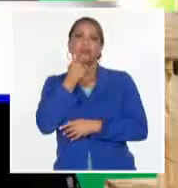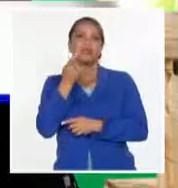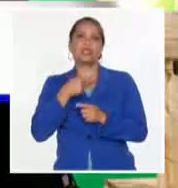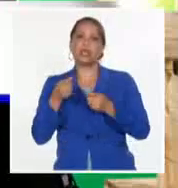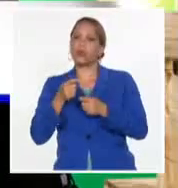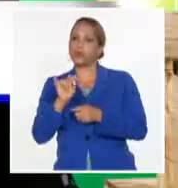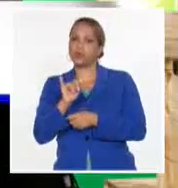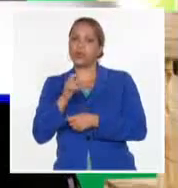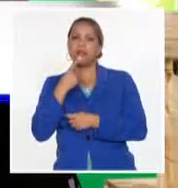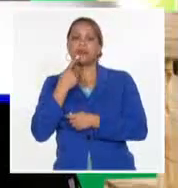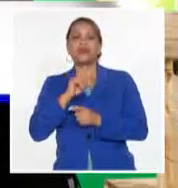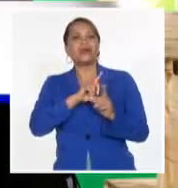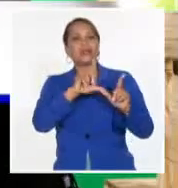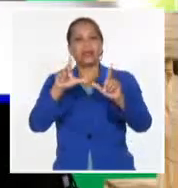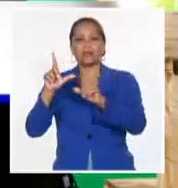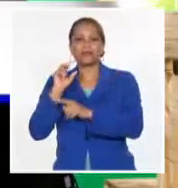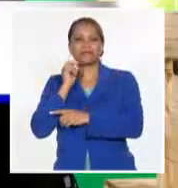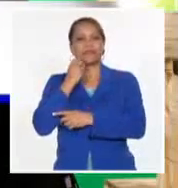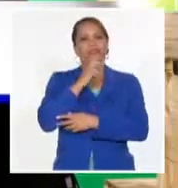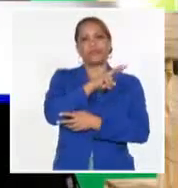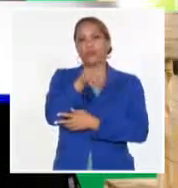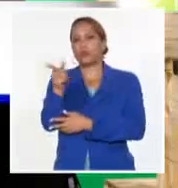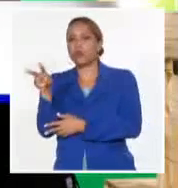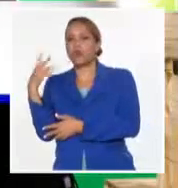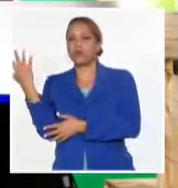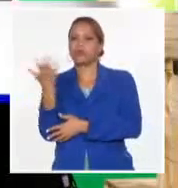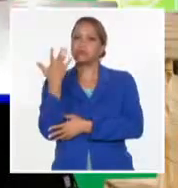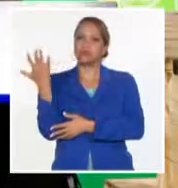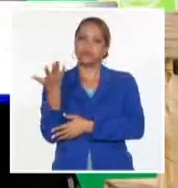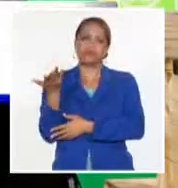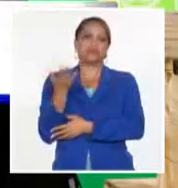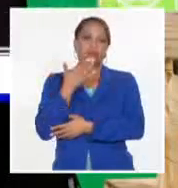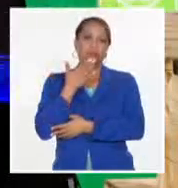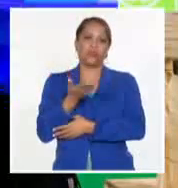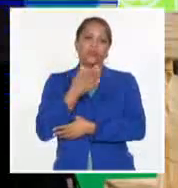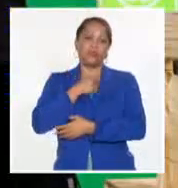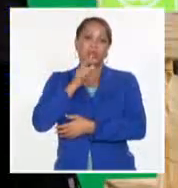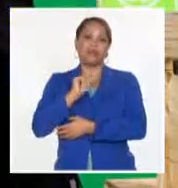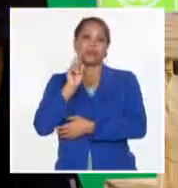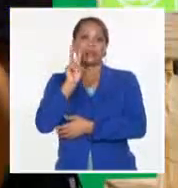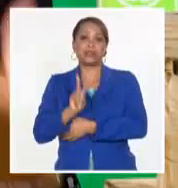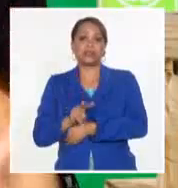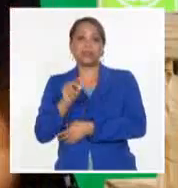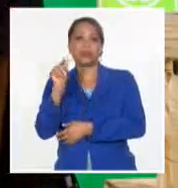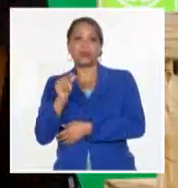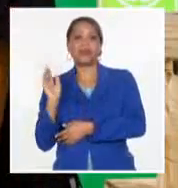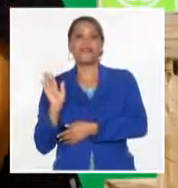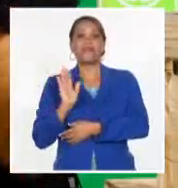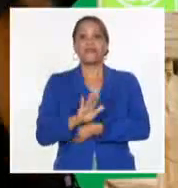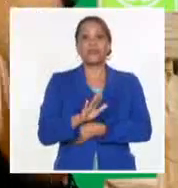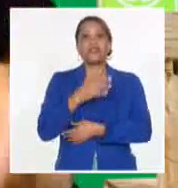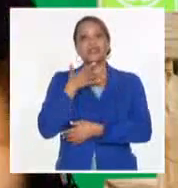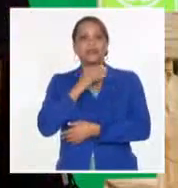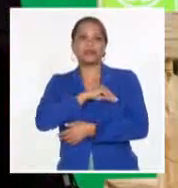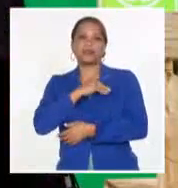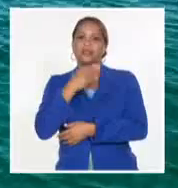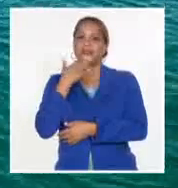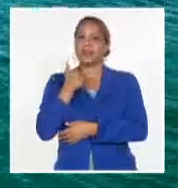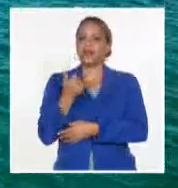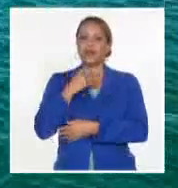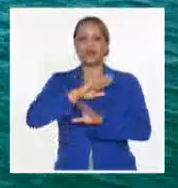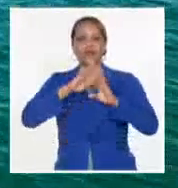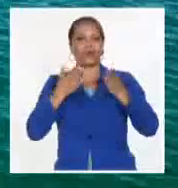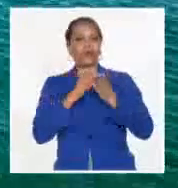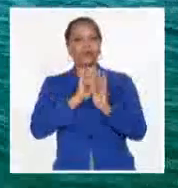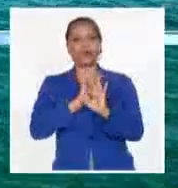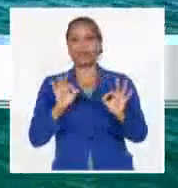imagen, es el clima, porque mientras mejor clima le demos a las personas que vengan aquí a nuestro servicio, más agradables se van a sentir, más van a venir.